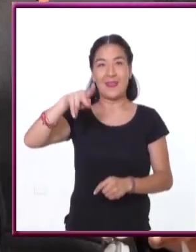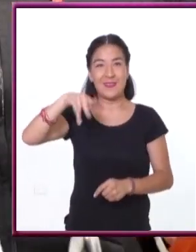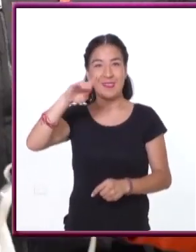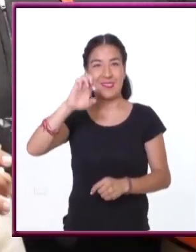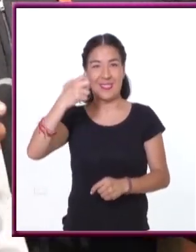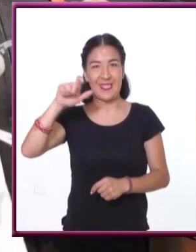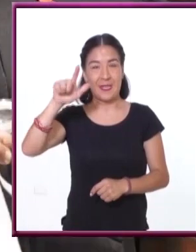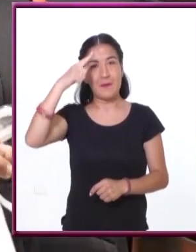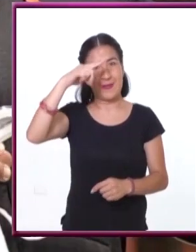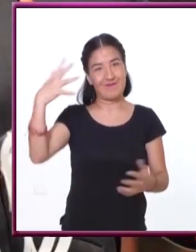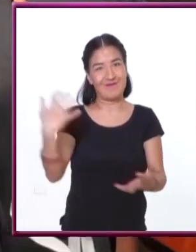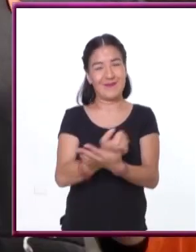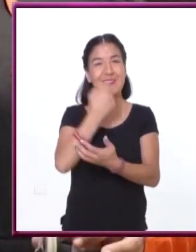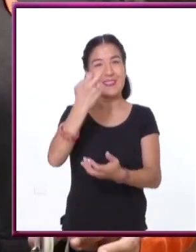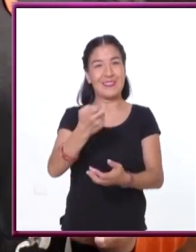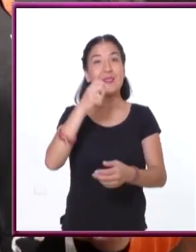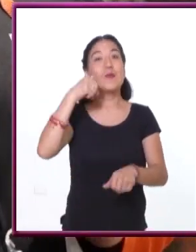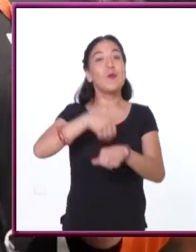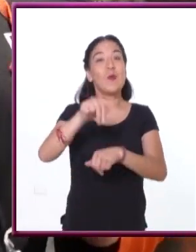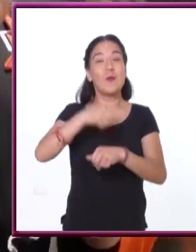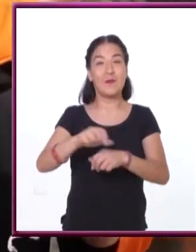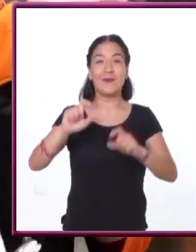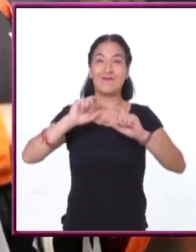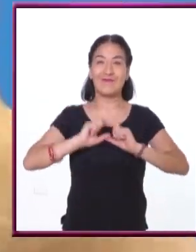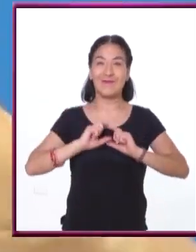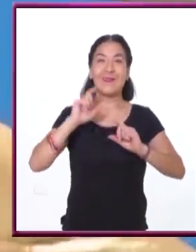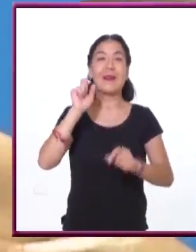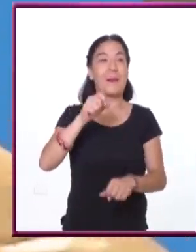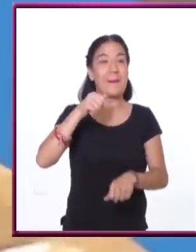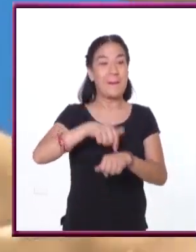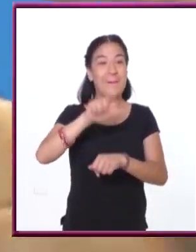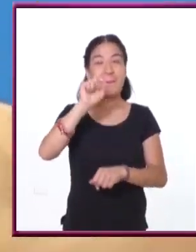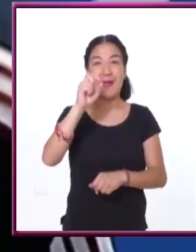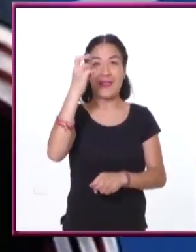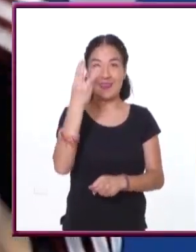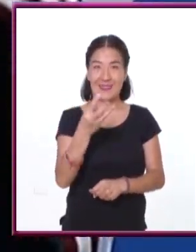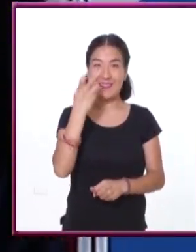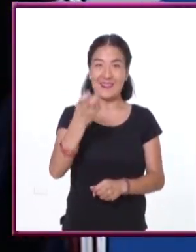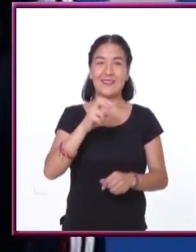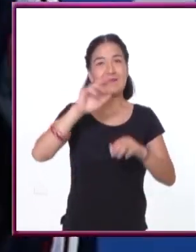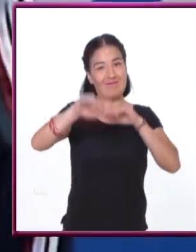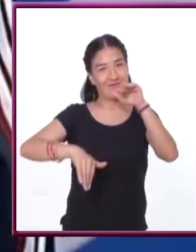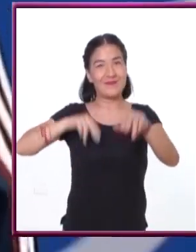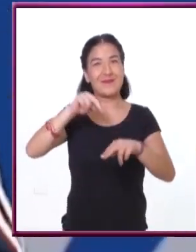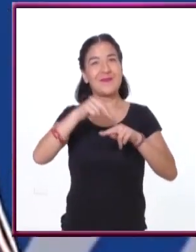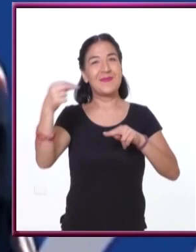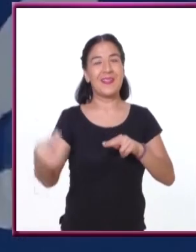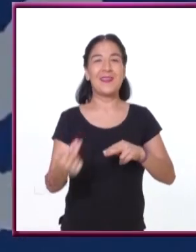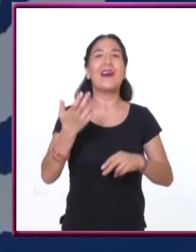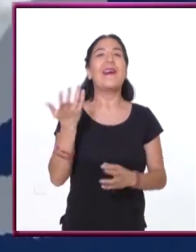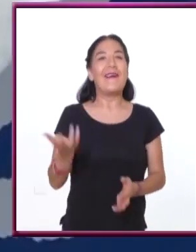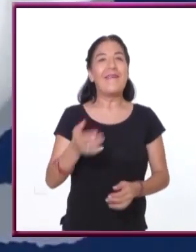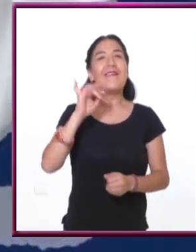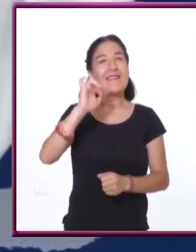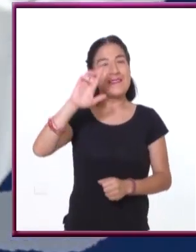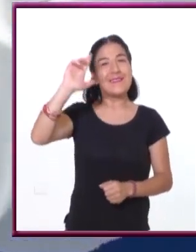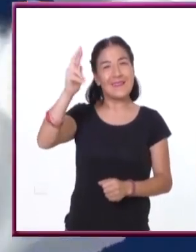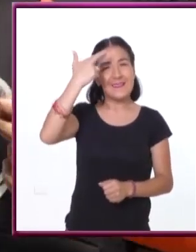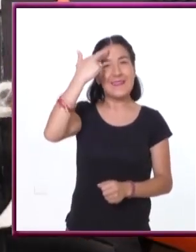para ganarse su medalla olímpica número 23. Un pedazo de la historia de la natación, ¿eh? Claro, ahora recuerdo